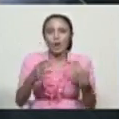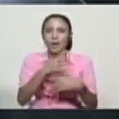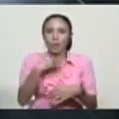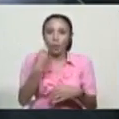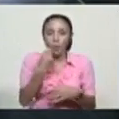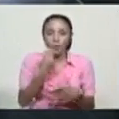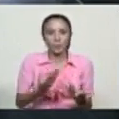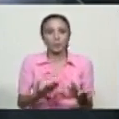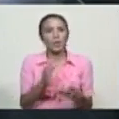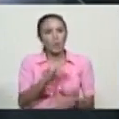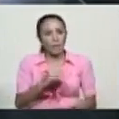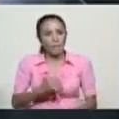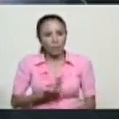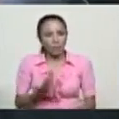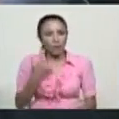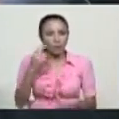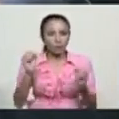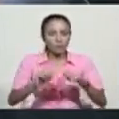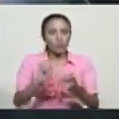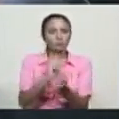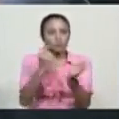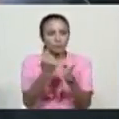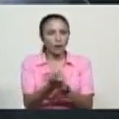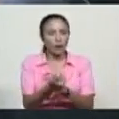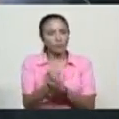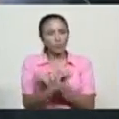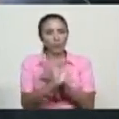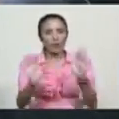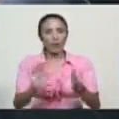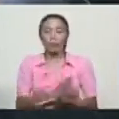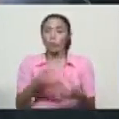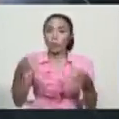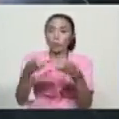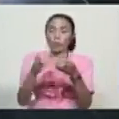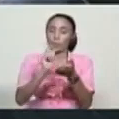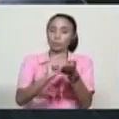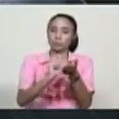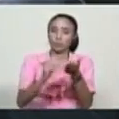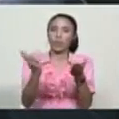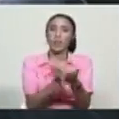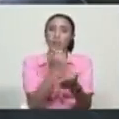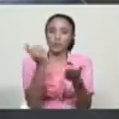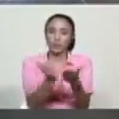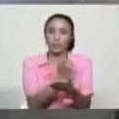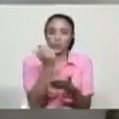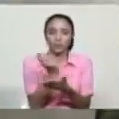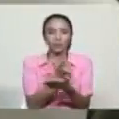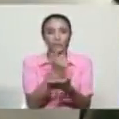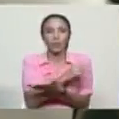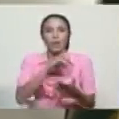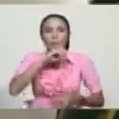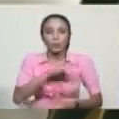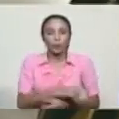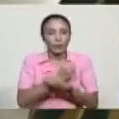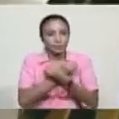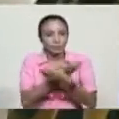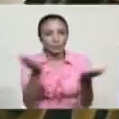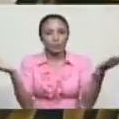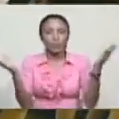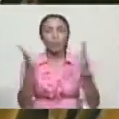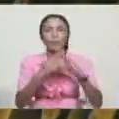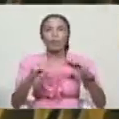puede hacer con poco tiempo, con equipos que escriban textos de estudio para todos los colegios del